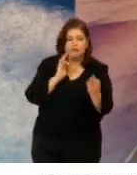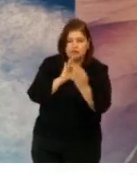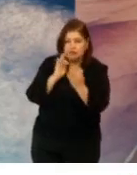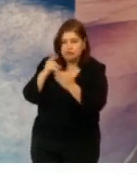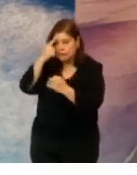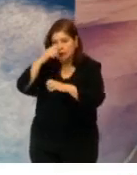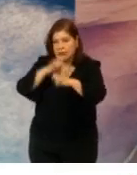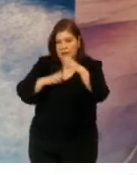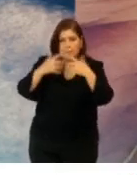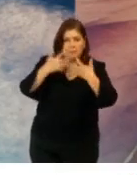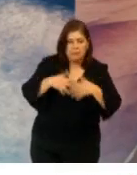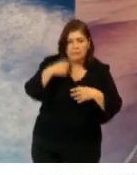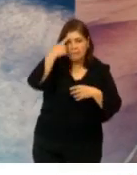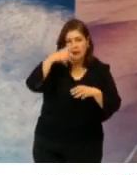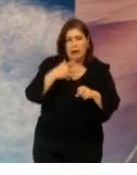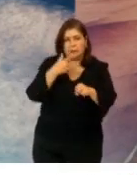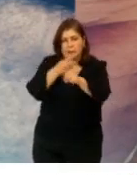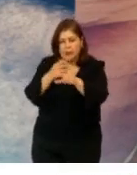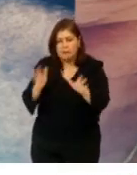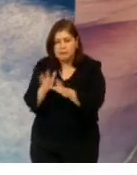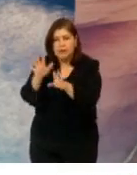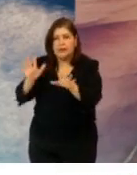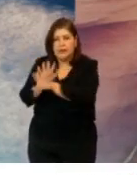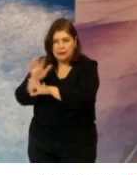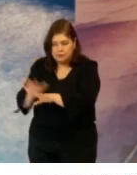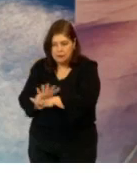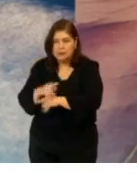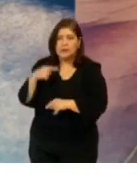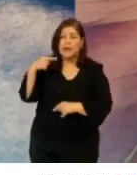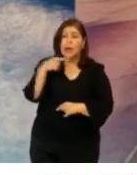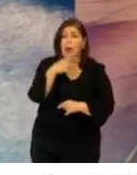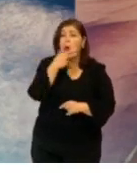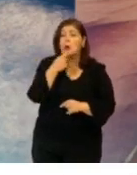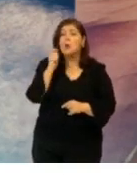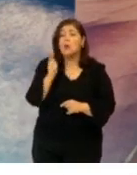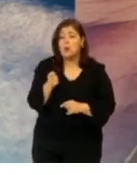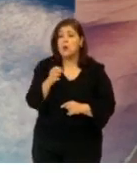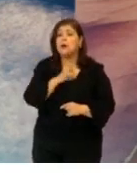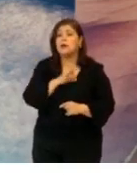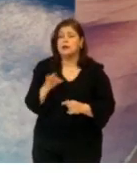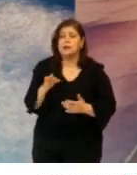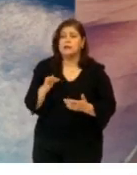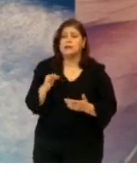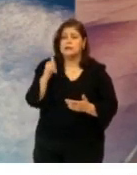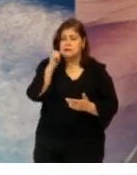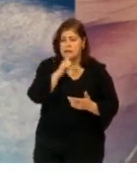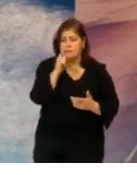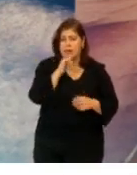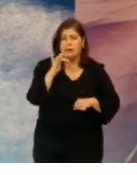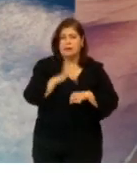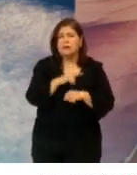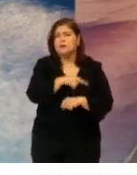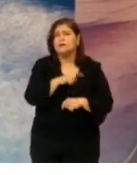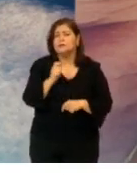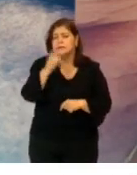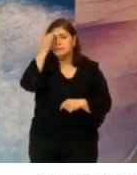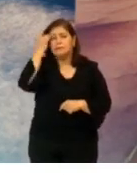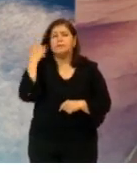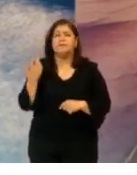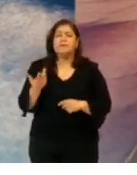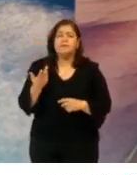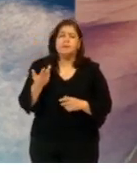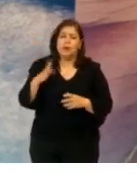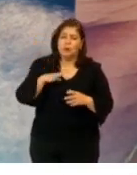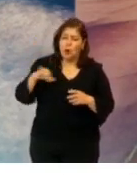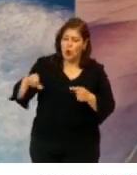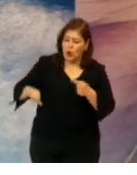promoviendo y detonando cambios. Es un hombre también que le ha tocado pues concertar entre intereses y